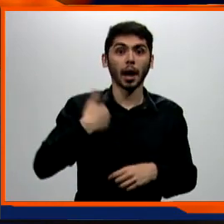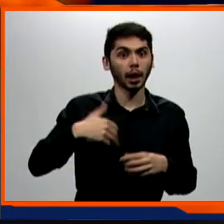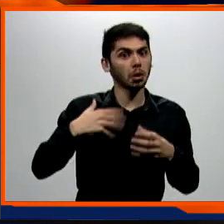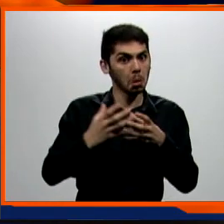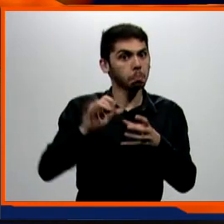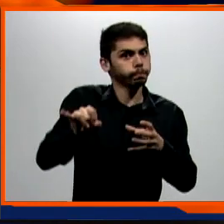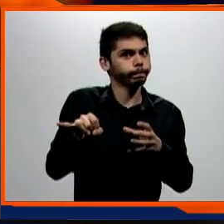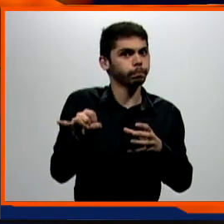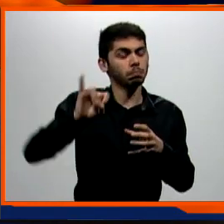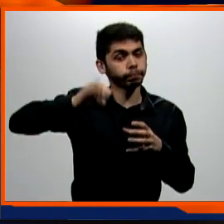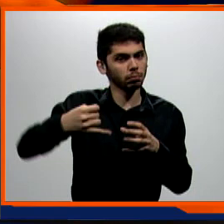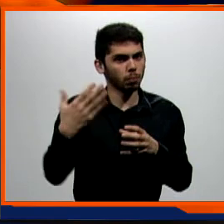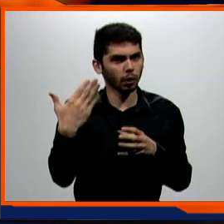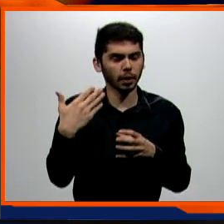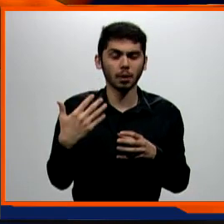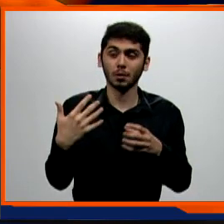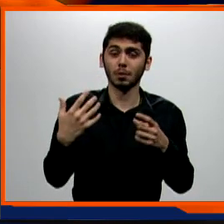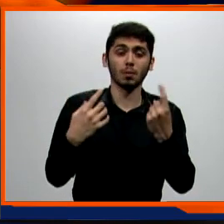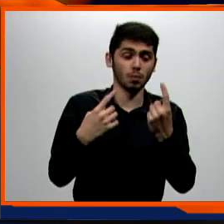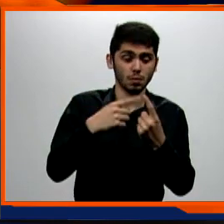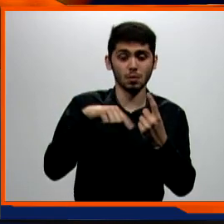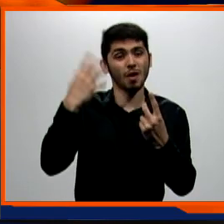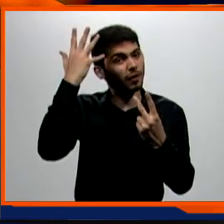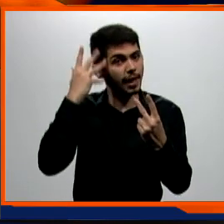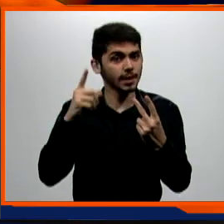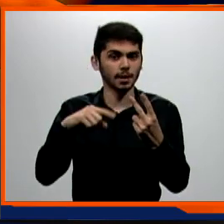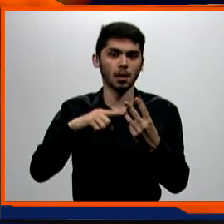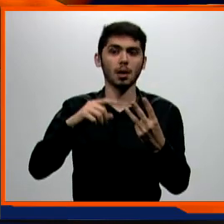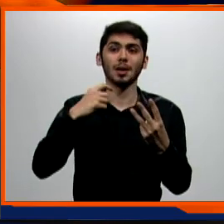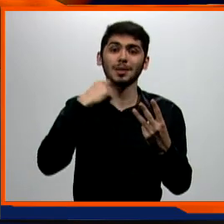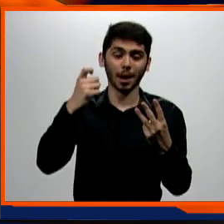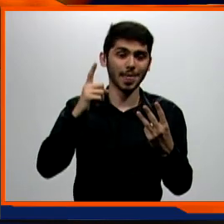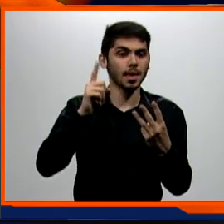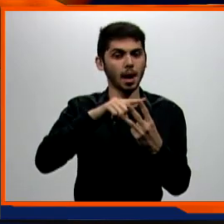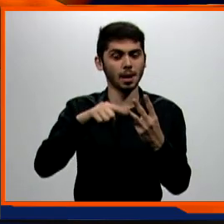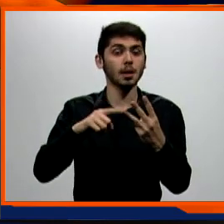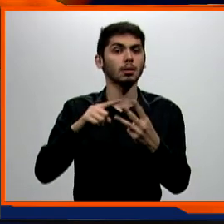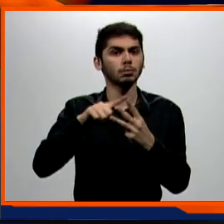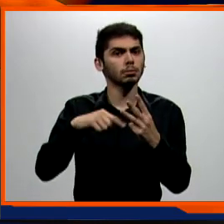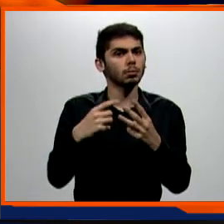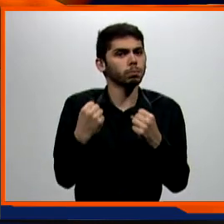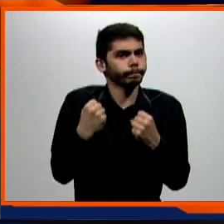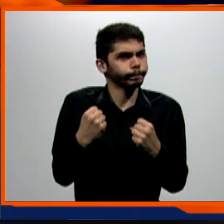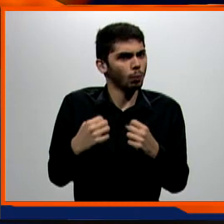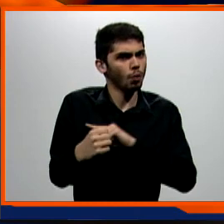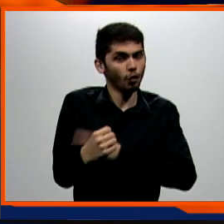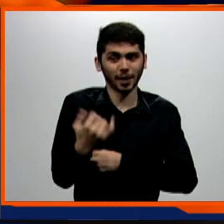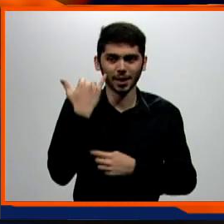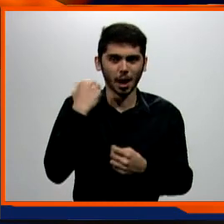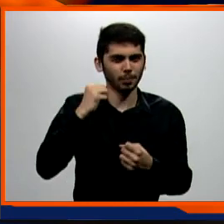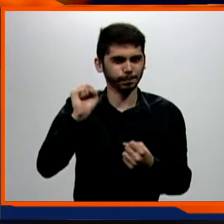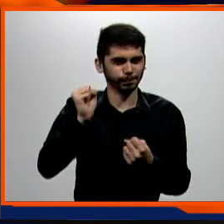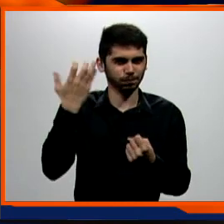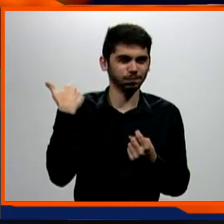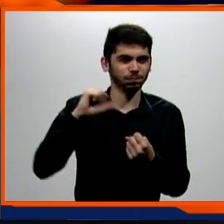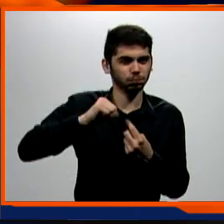ser campeón. Es una de las candidatas junto a Francia, el conjunto local, junto a España también, porque es potencia y porque ya ha conseguido una Copa del Mundo en el